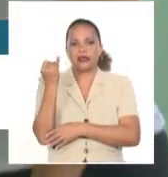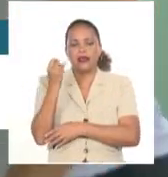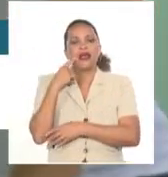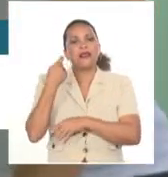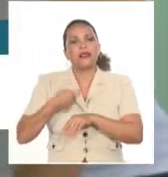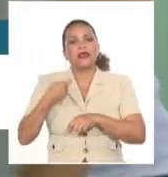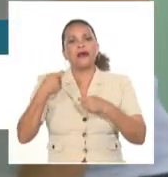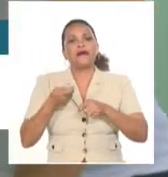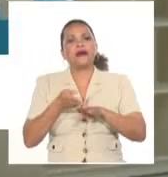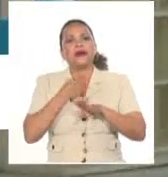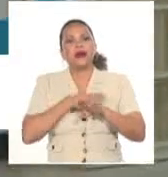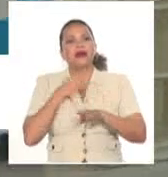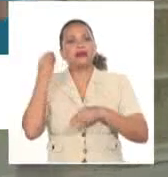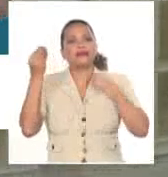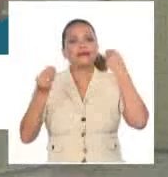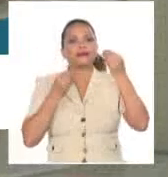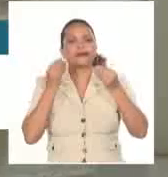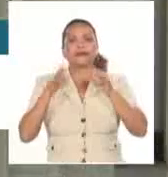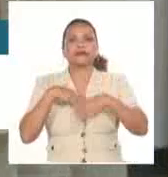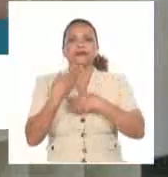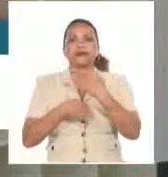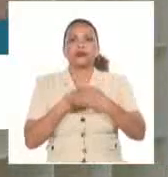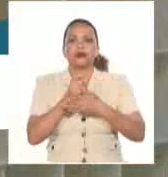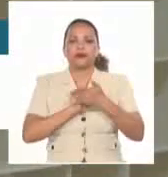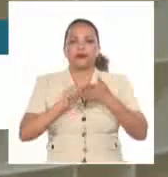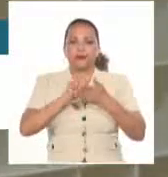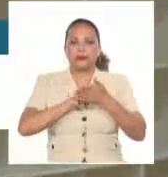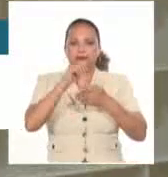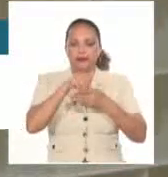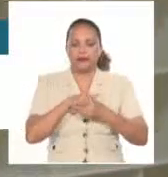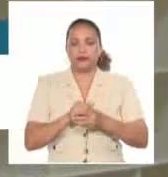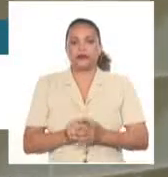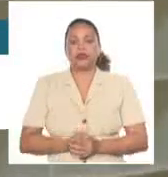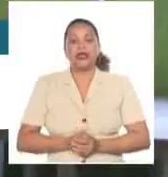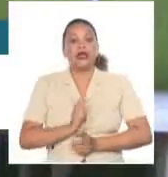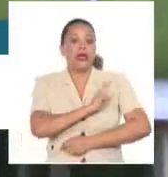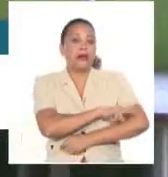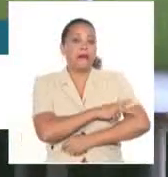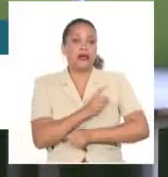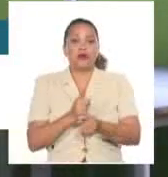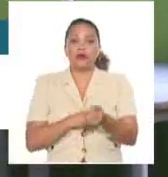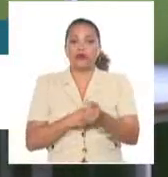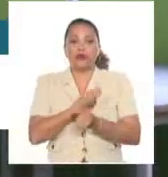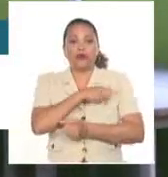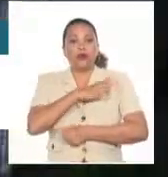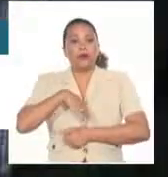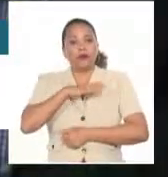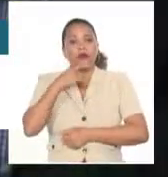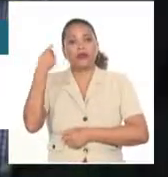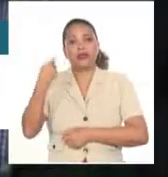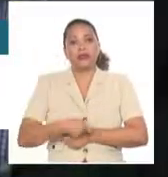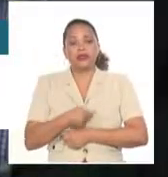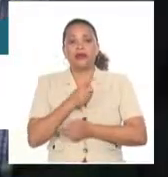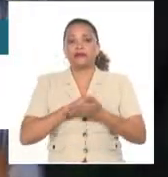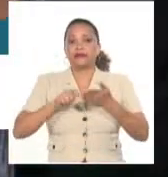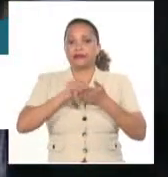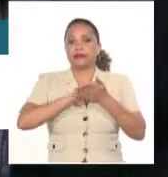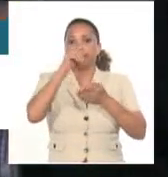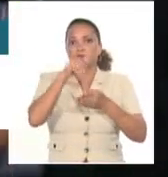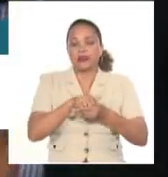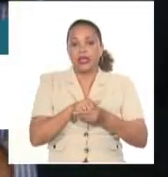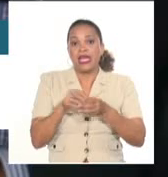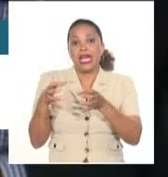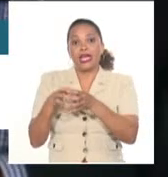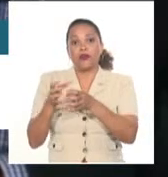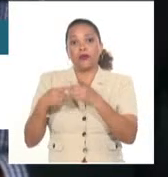comicios presidenciales del pasado 28. En un país donde usualmente el pueblo toma decisiones mediante el voto, la extrema derecha usó el